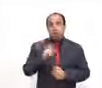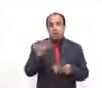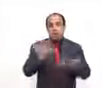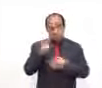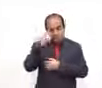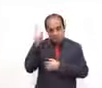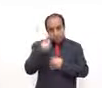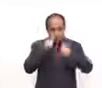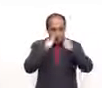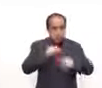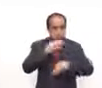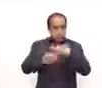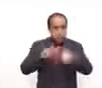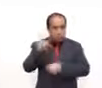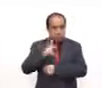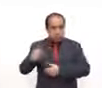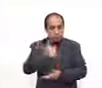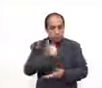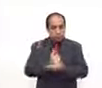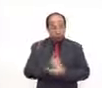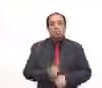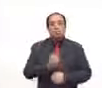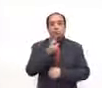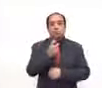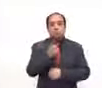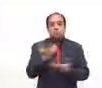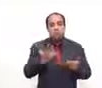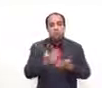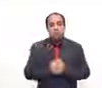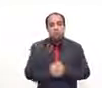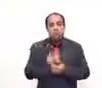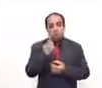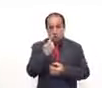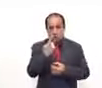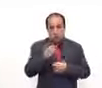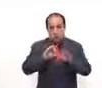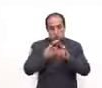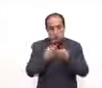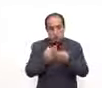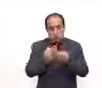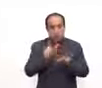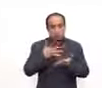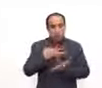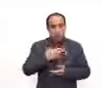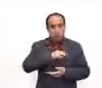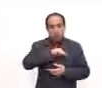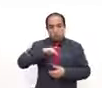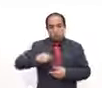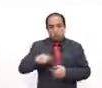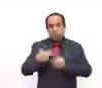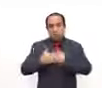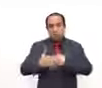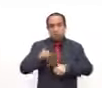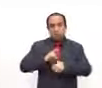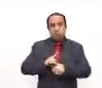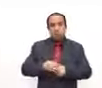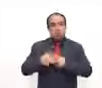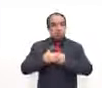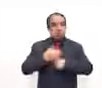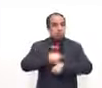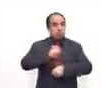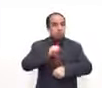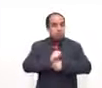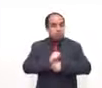toda la población de la ciudad. Entonces, eso seguirá siendo una de las estrategias que tendremos en los siguientes días. En las siguientes semanas vendrá, por ejemplo, el